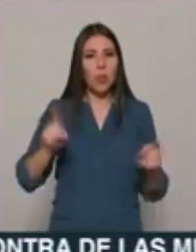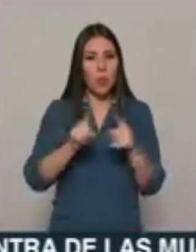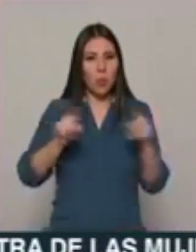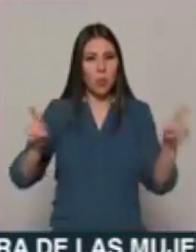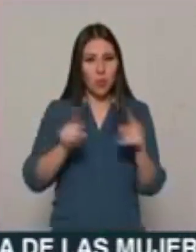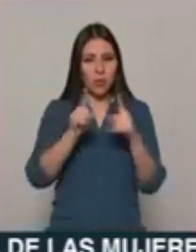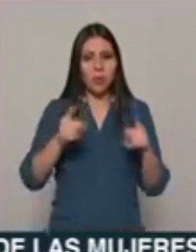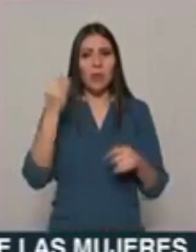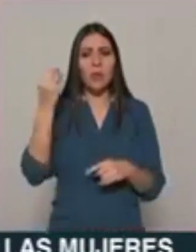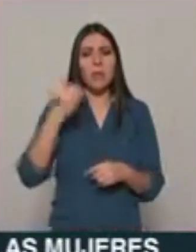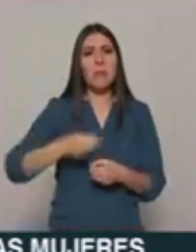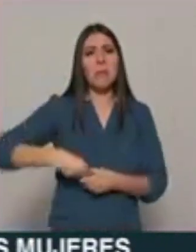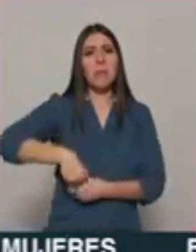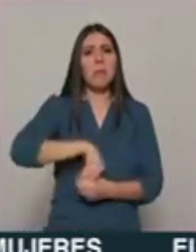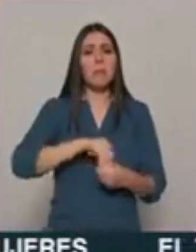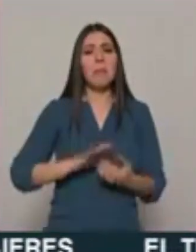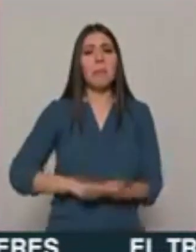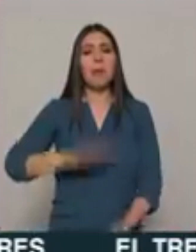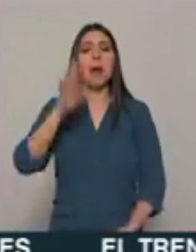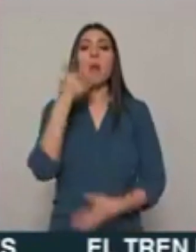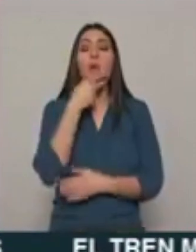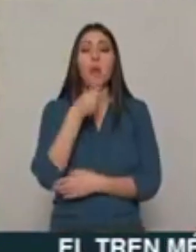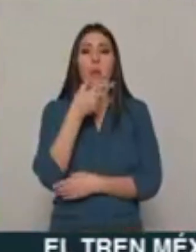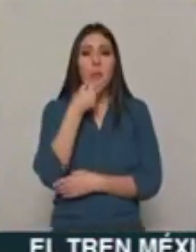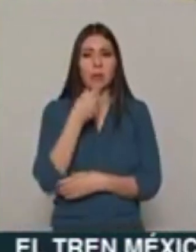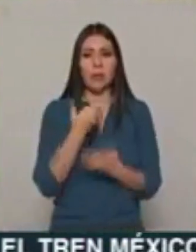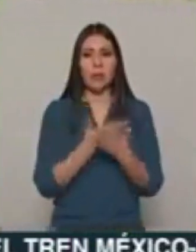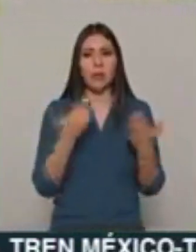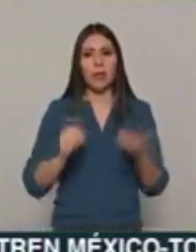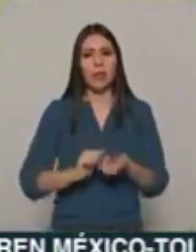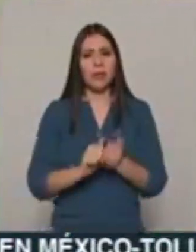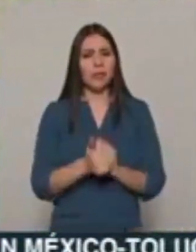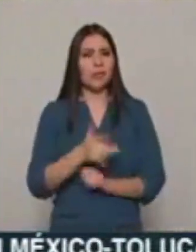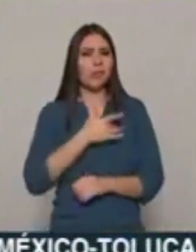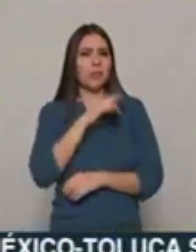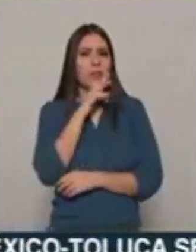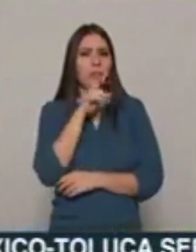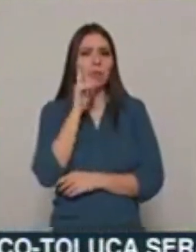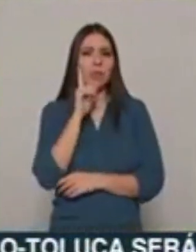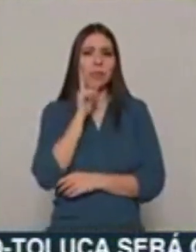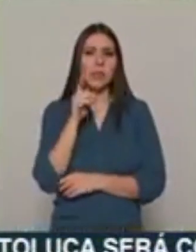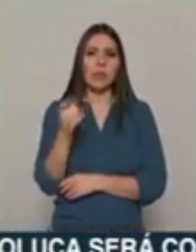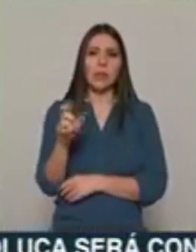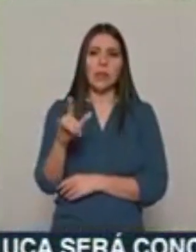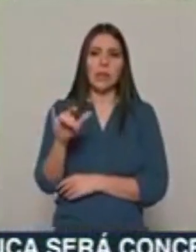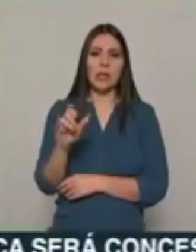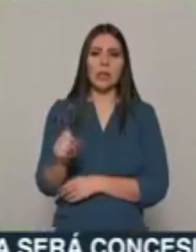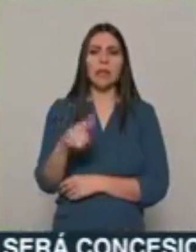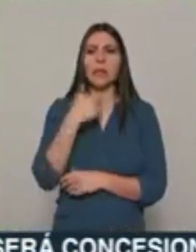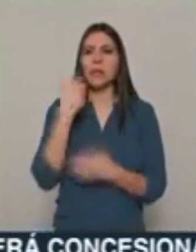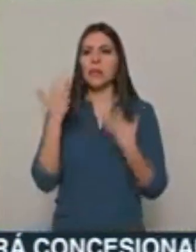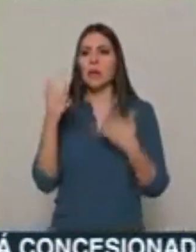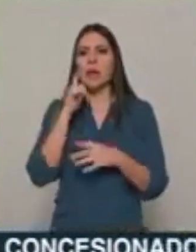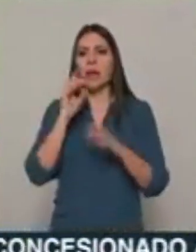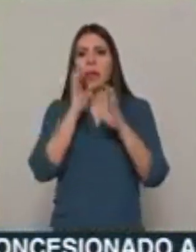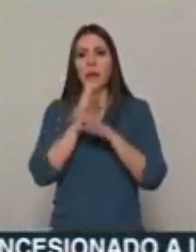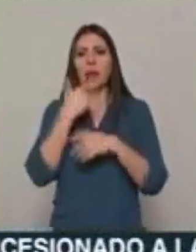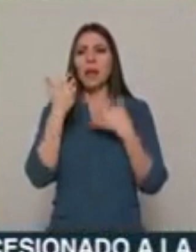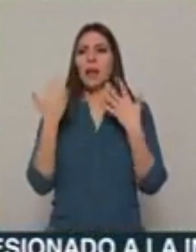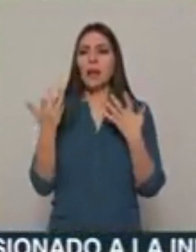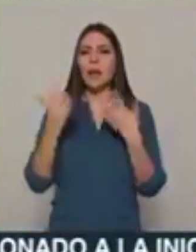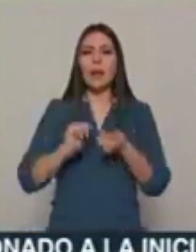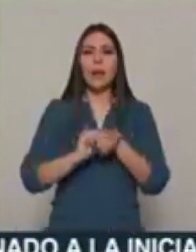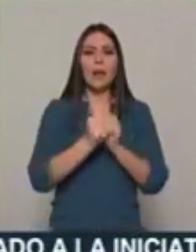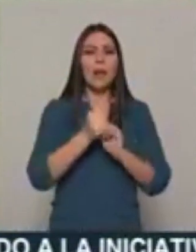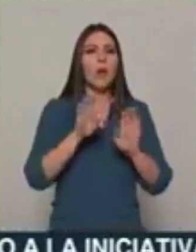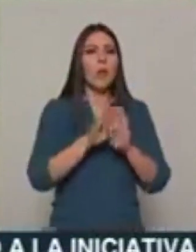hombres. Ante esta observación y preocupación, Elis Paprika, cantante y compositora, buscó la manera de impulsar y darle visibilidad